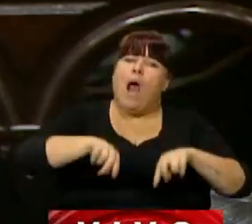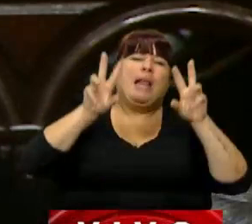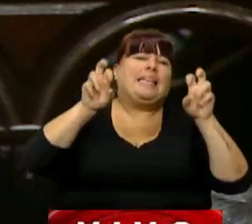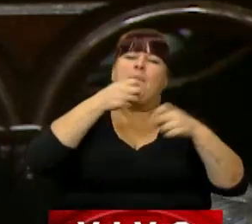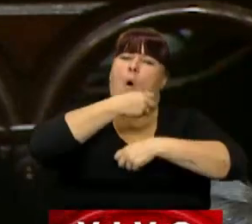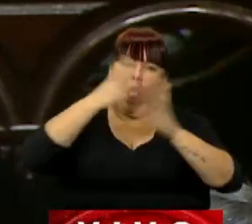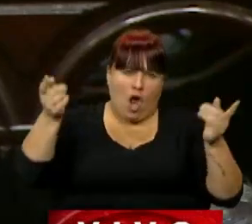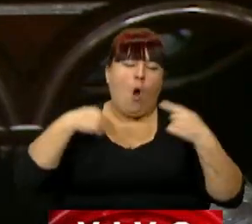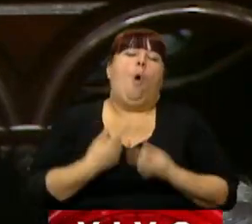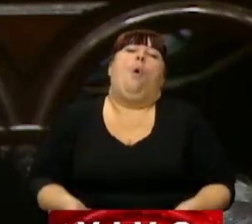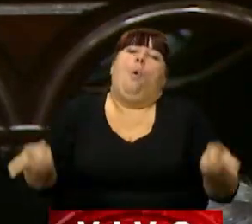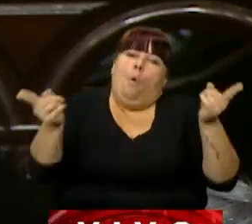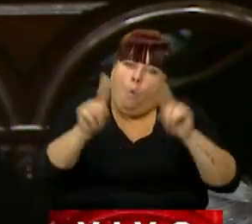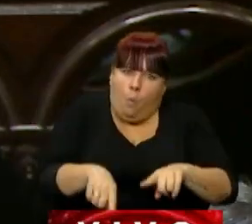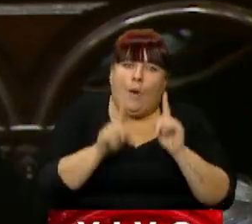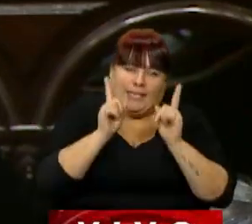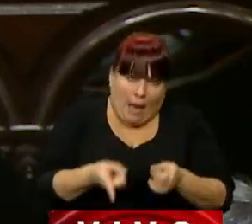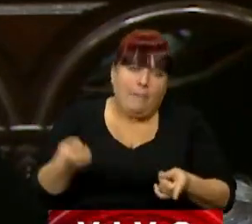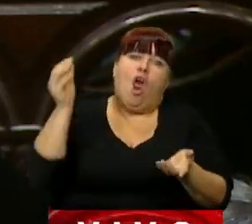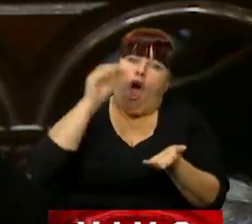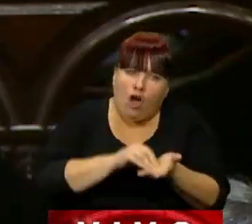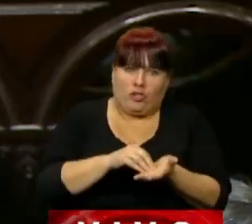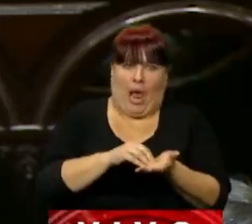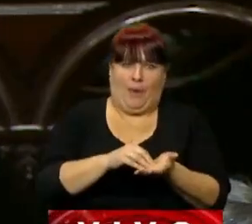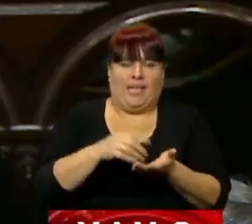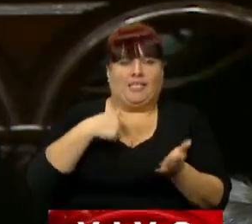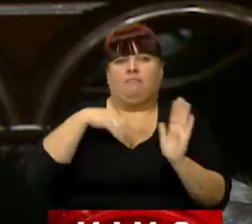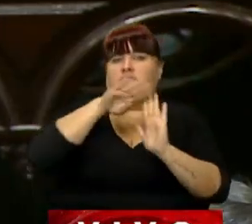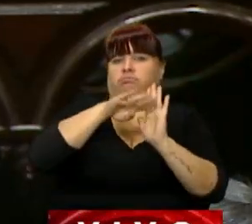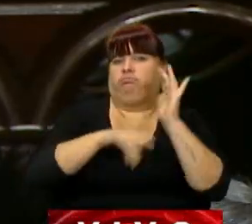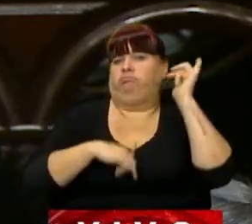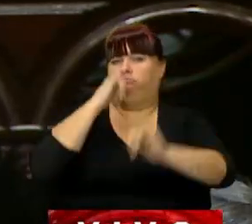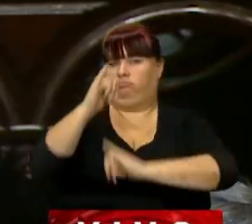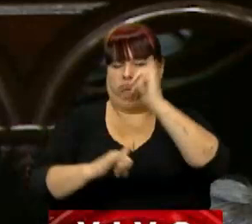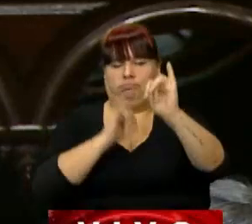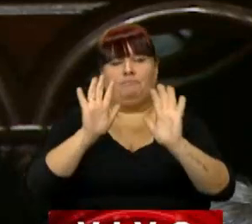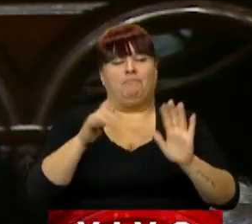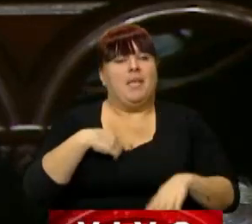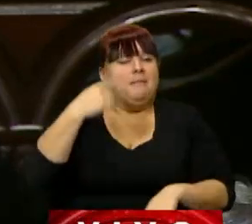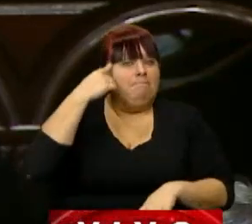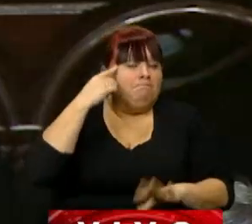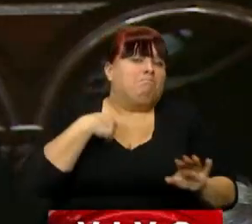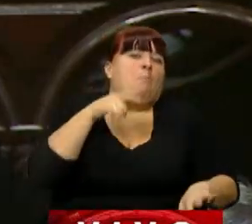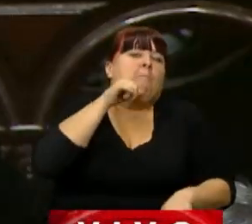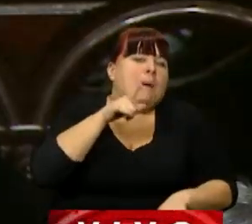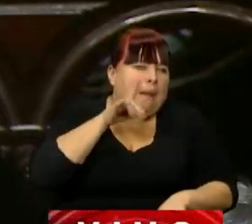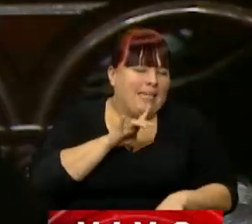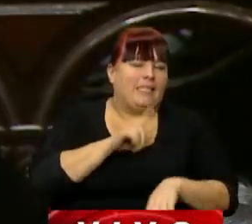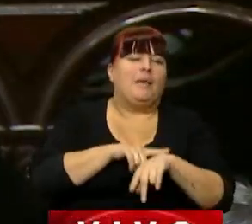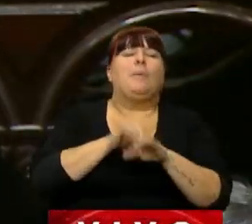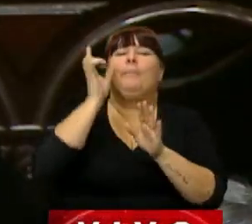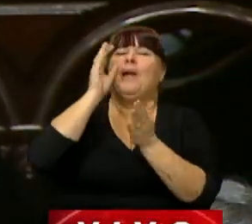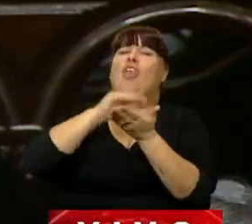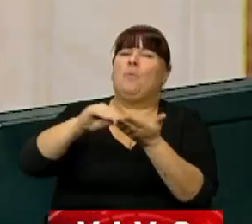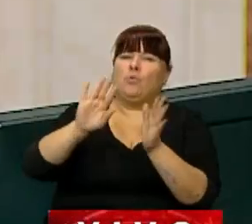lo que querramos, nosotros volveremos una vez más a dar nuestros argumentos. Pero me parece que en tiempo donde perdón,